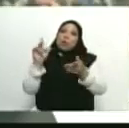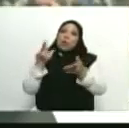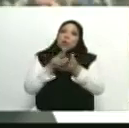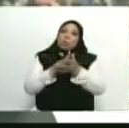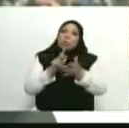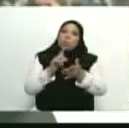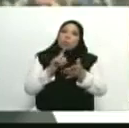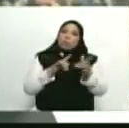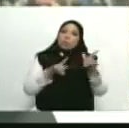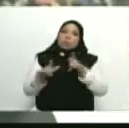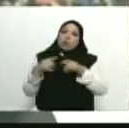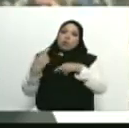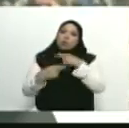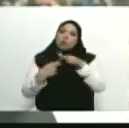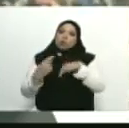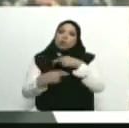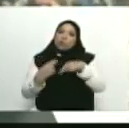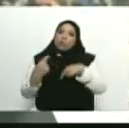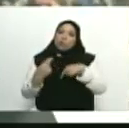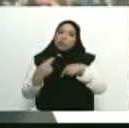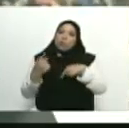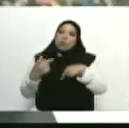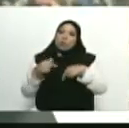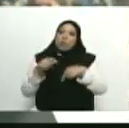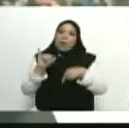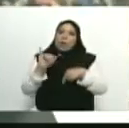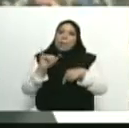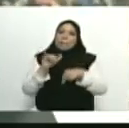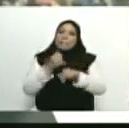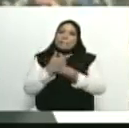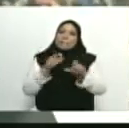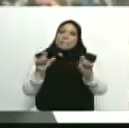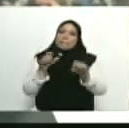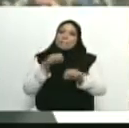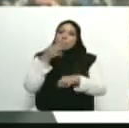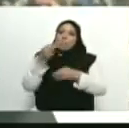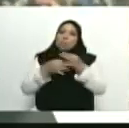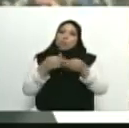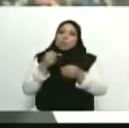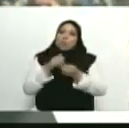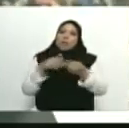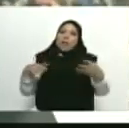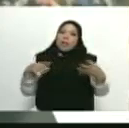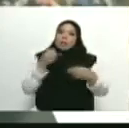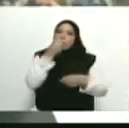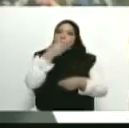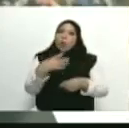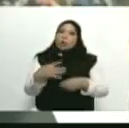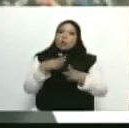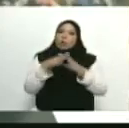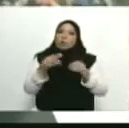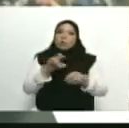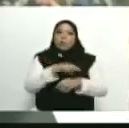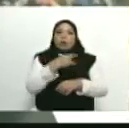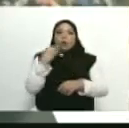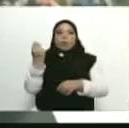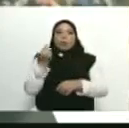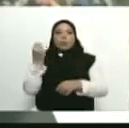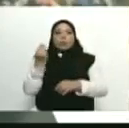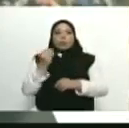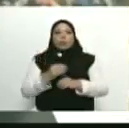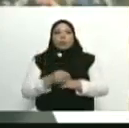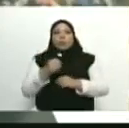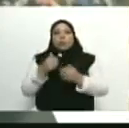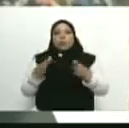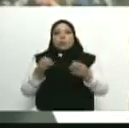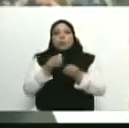muchachos, porque en Revolución tenemos patria y tenemos educación pública, gratuita y de calidad para toda la juventud.